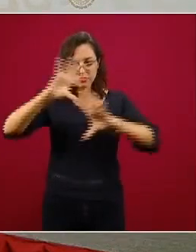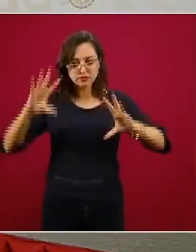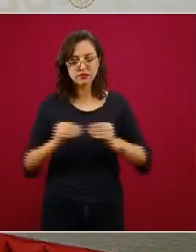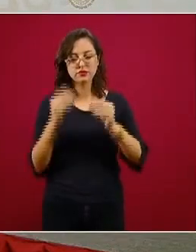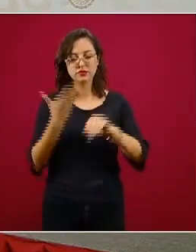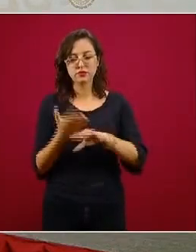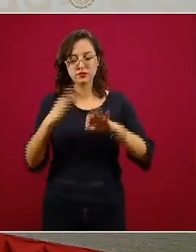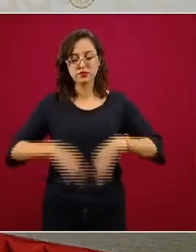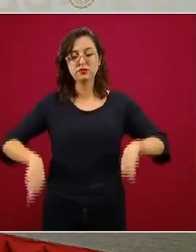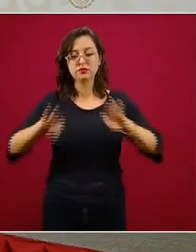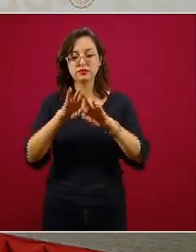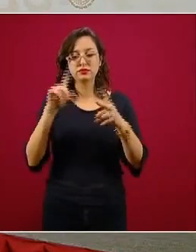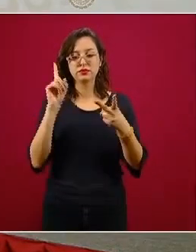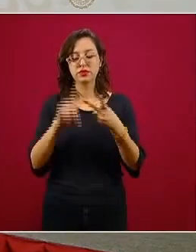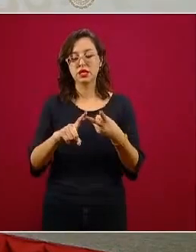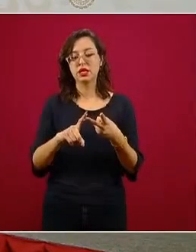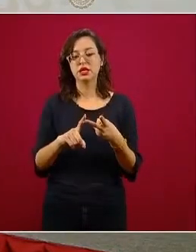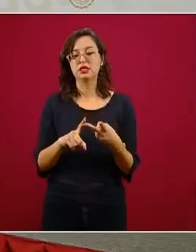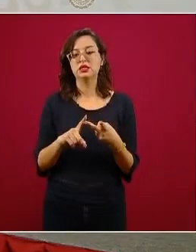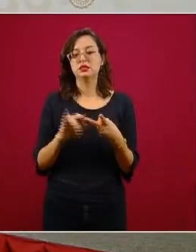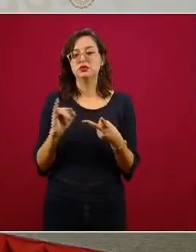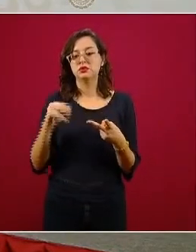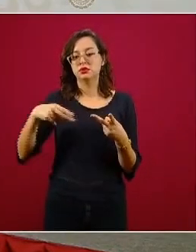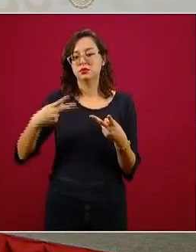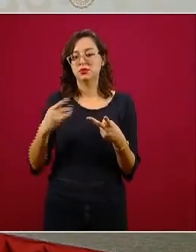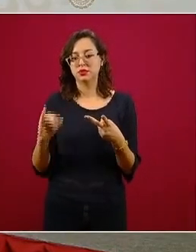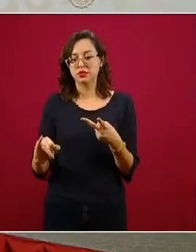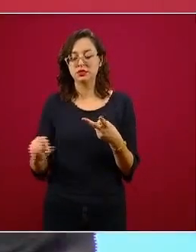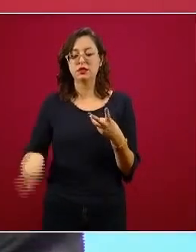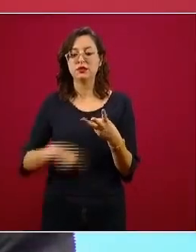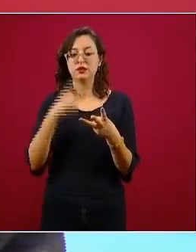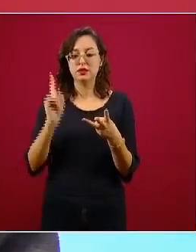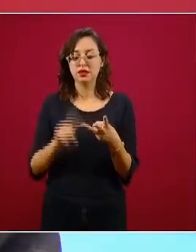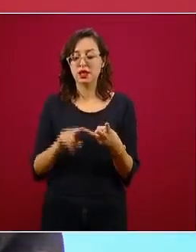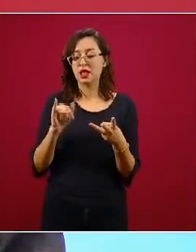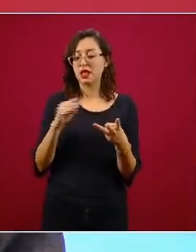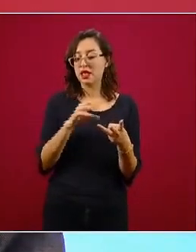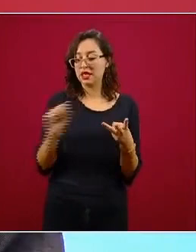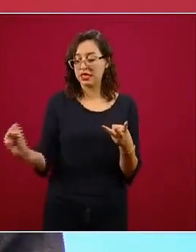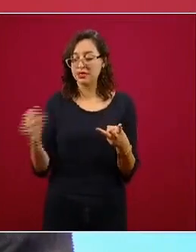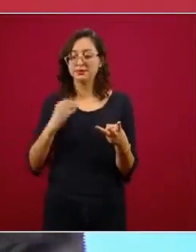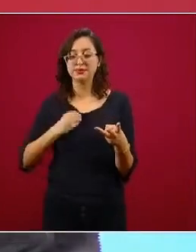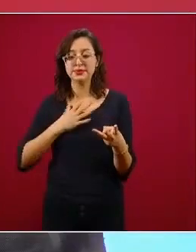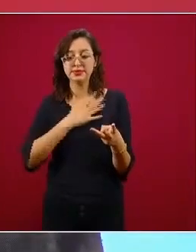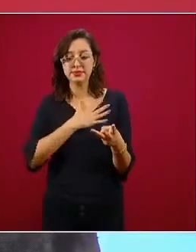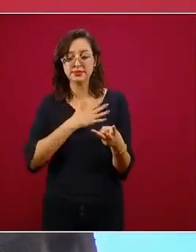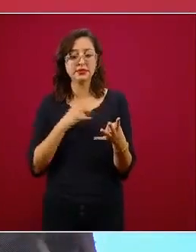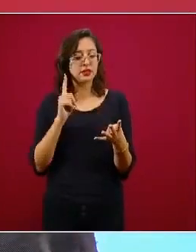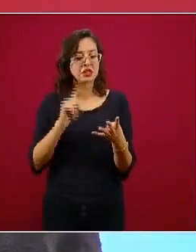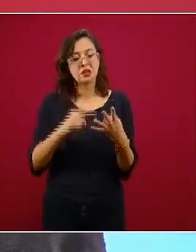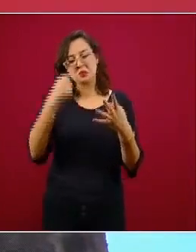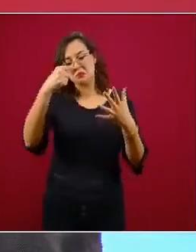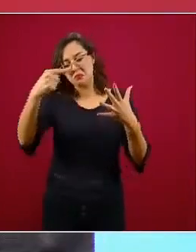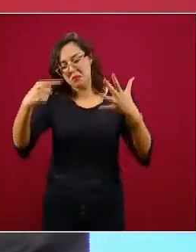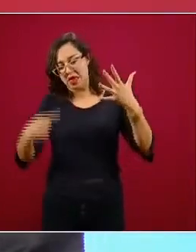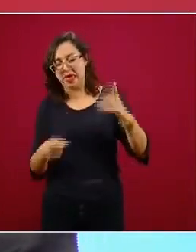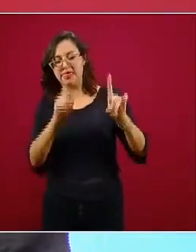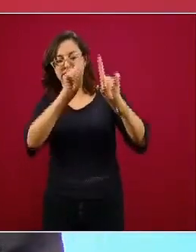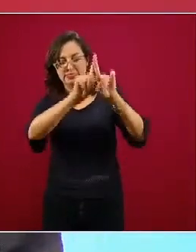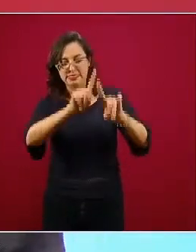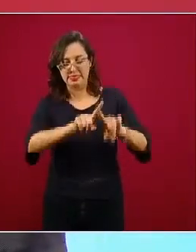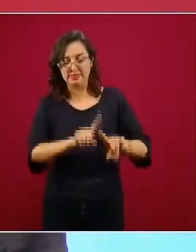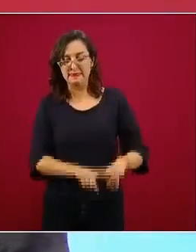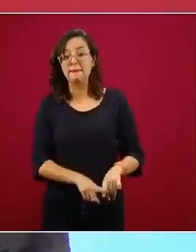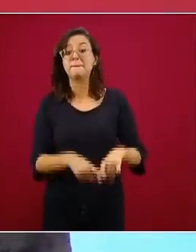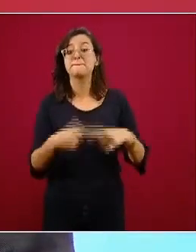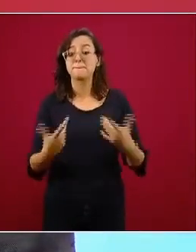relevantes, el Instituto Nacional de Pueblos Indígenas, el IMSS Bienestar, entre otros colegas.